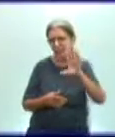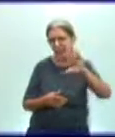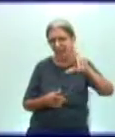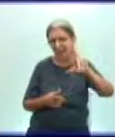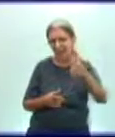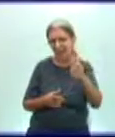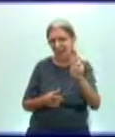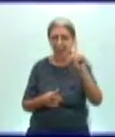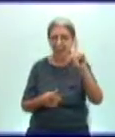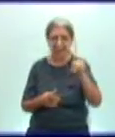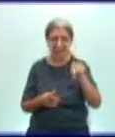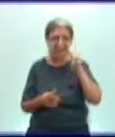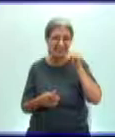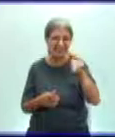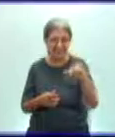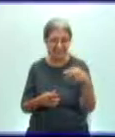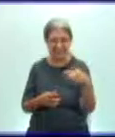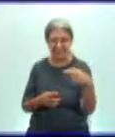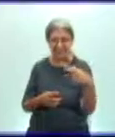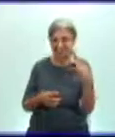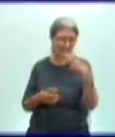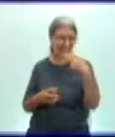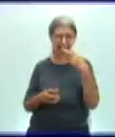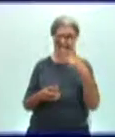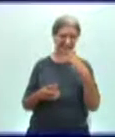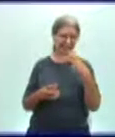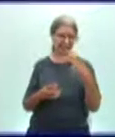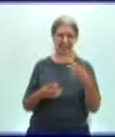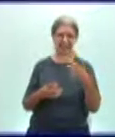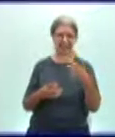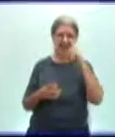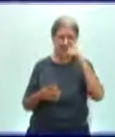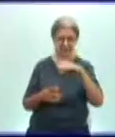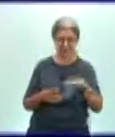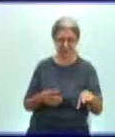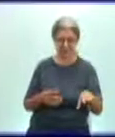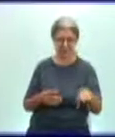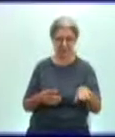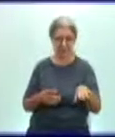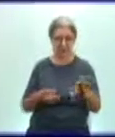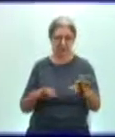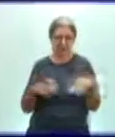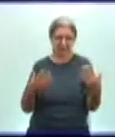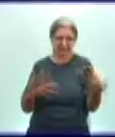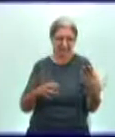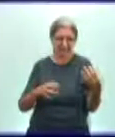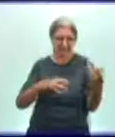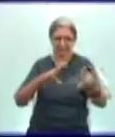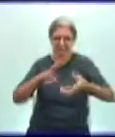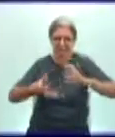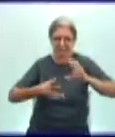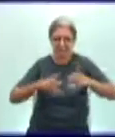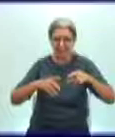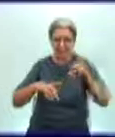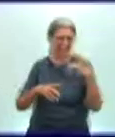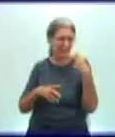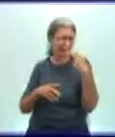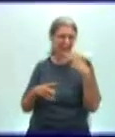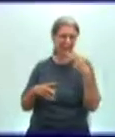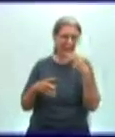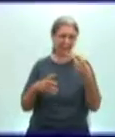infantil. ¿Qué es lo que formó ese trabalenguas en el Caribe? ¿Por qué está